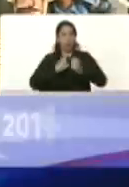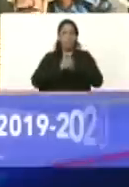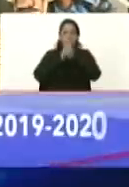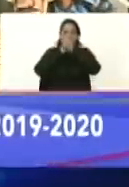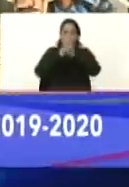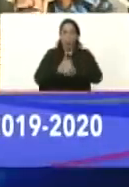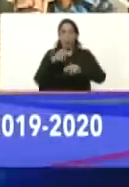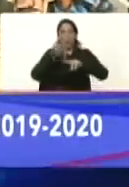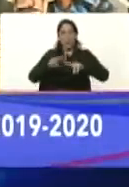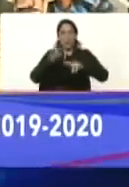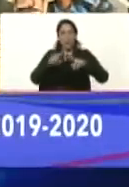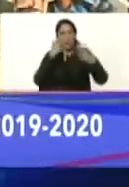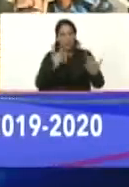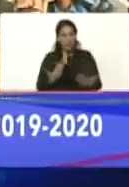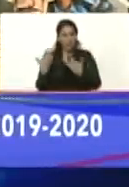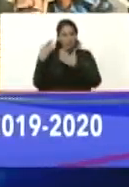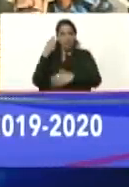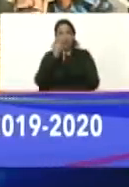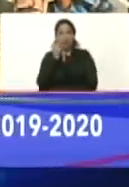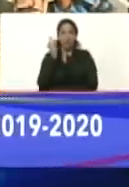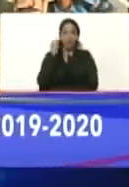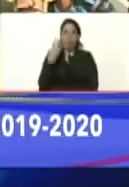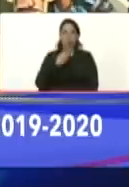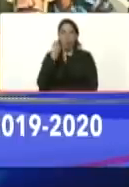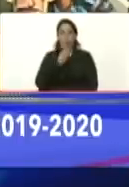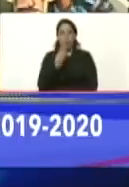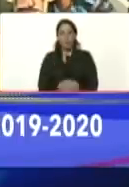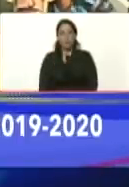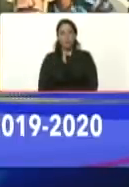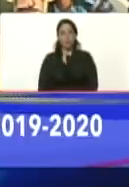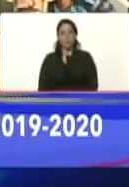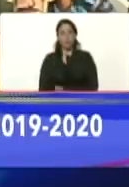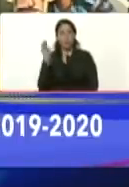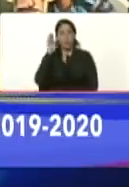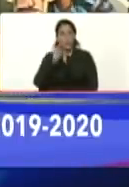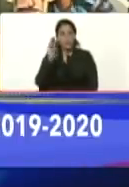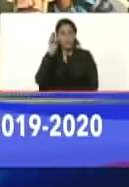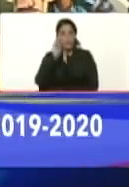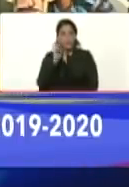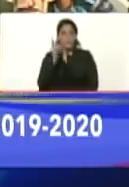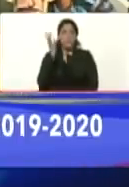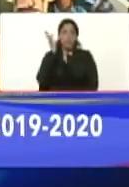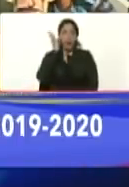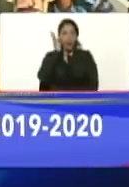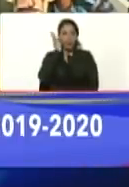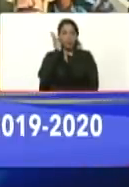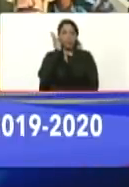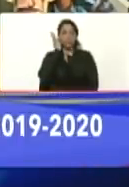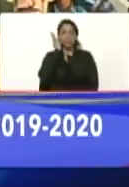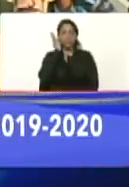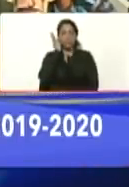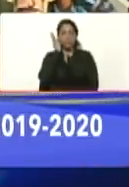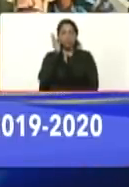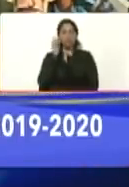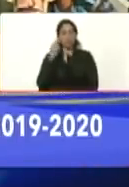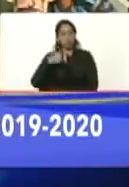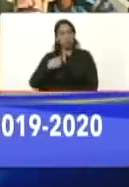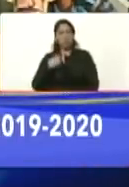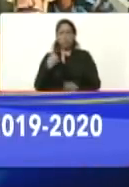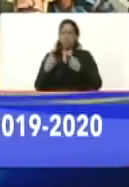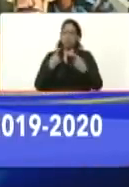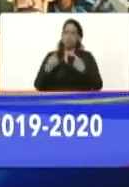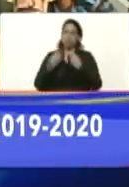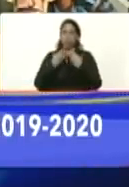niños de estas niñas estos jóvenes de las maestras no estaba comentando aquí que